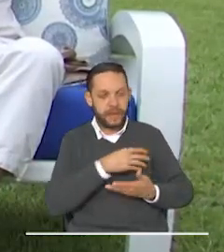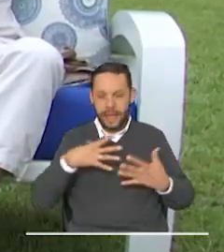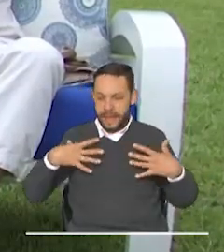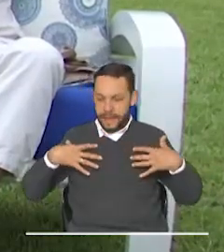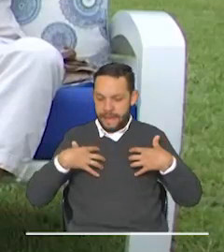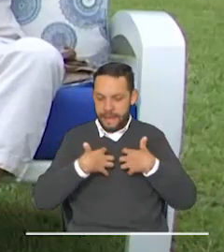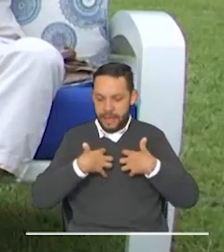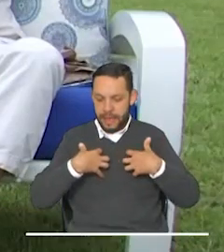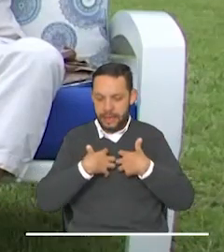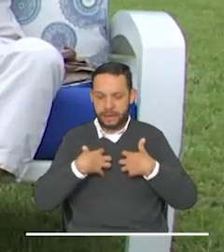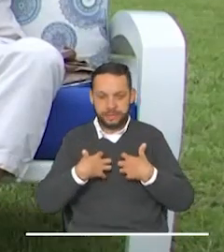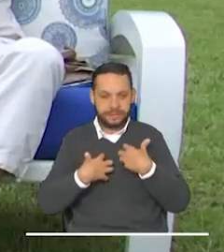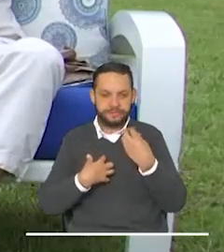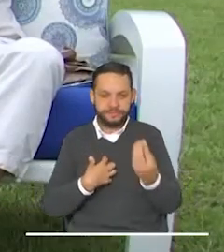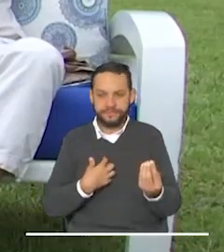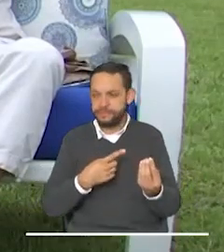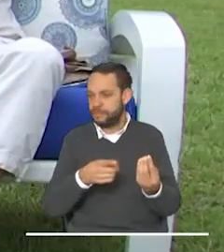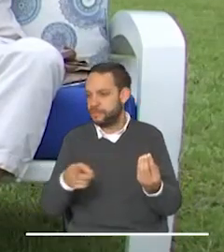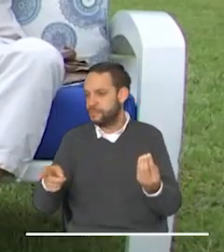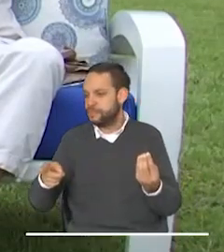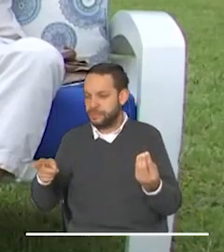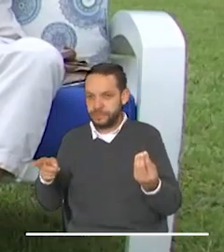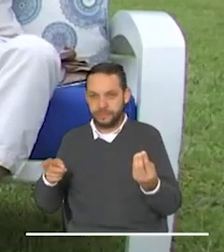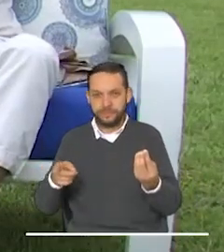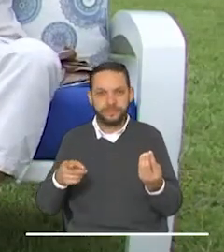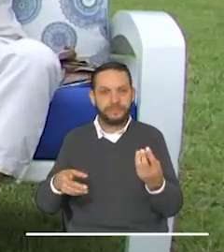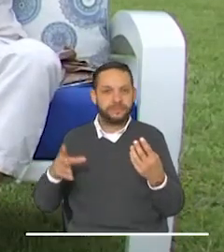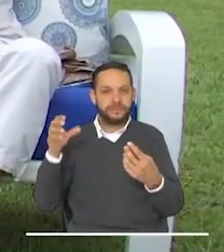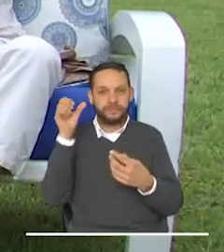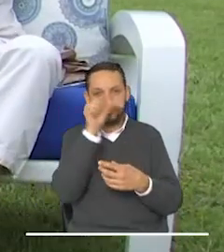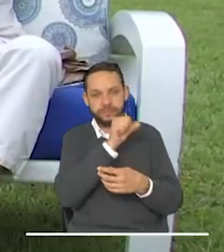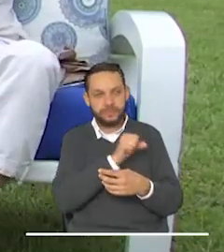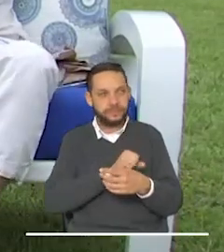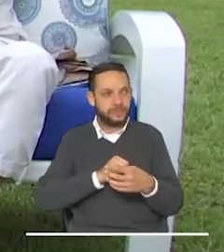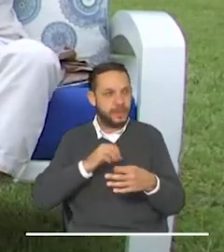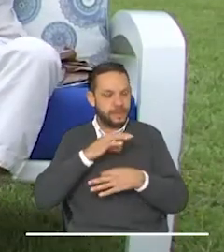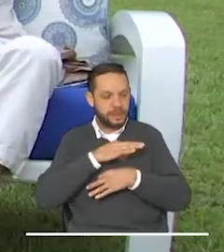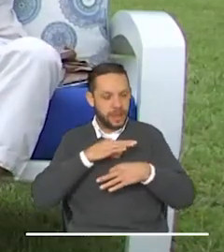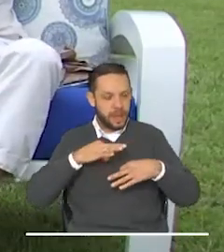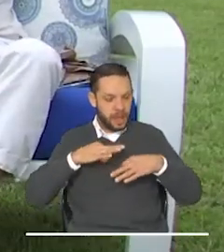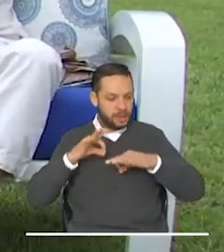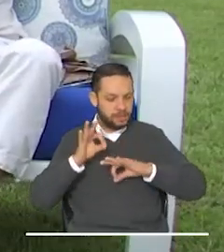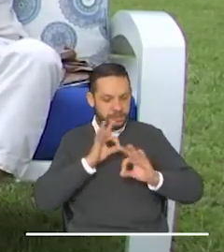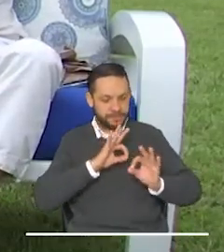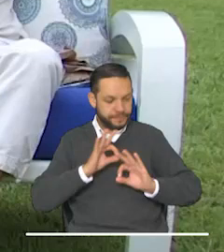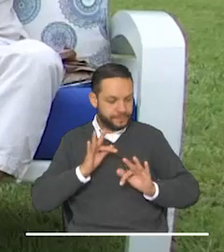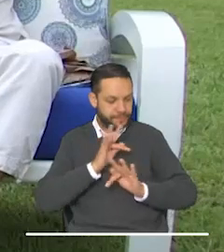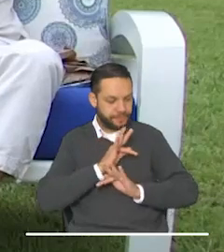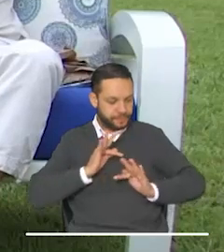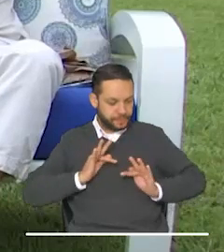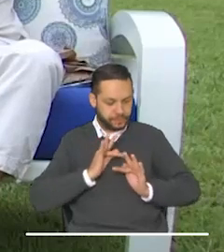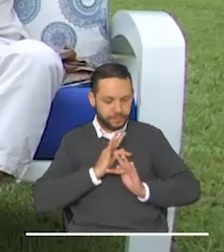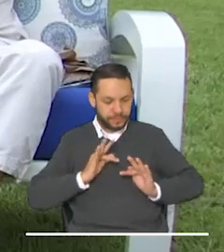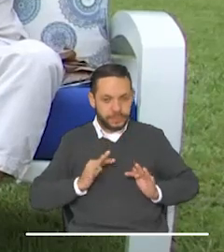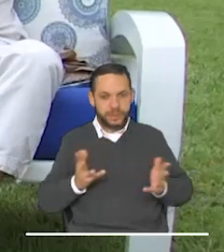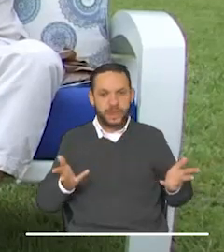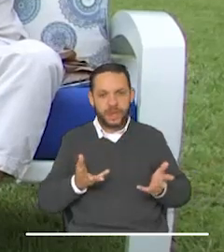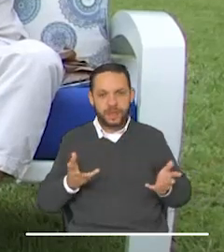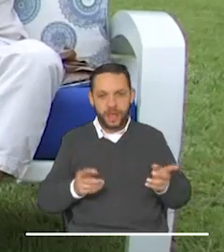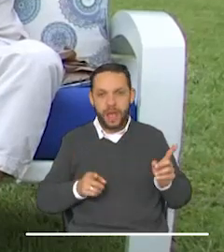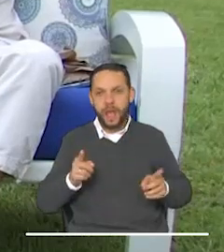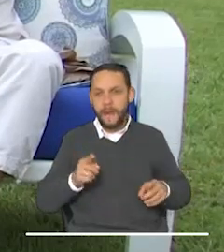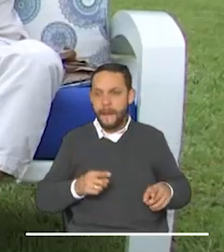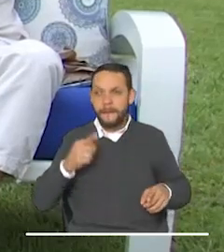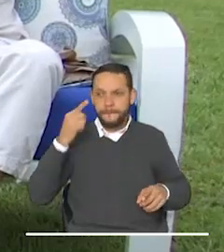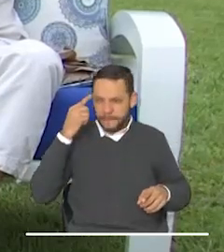y toda esta construcción como para biodescodificar un poco nuestros pensamientos y muchos dirán están grabando Este programa en India